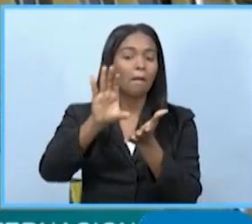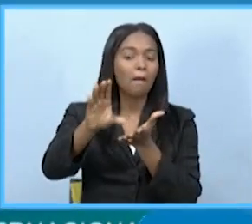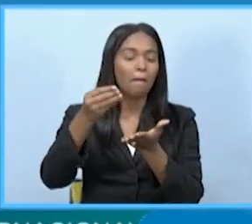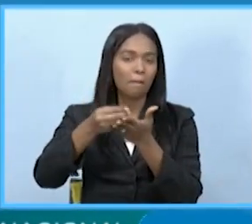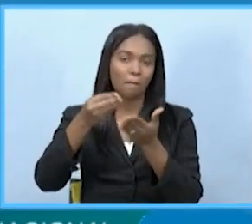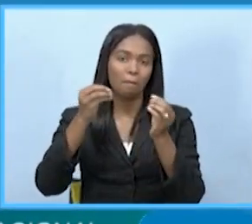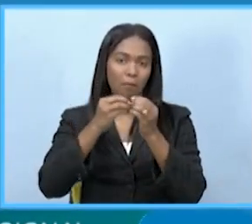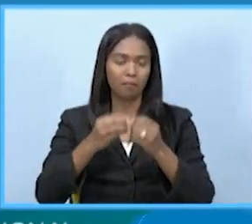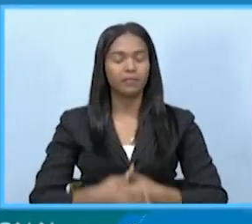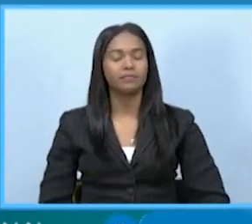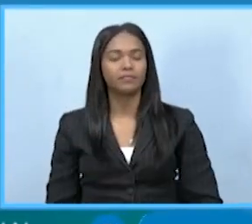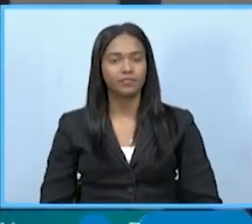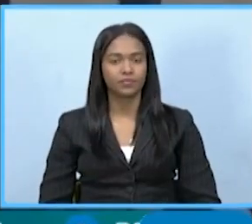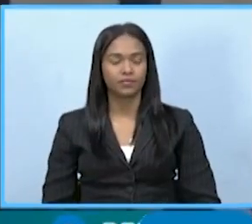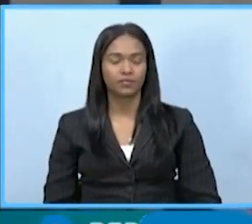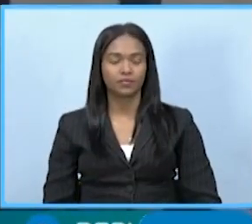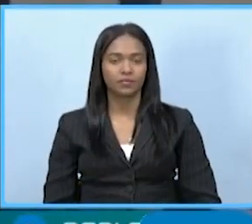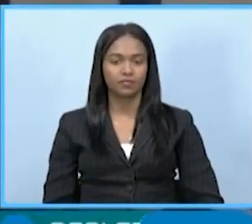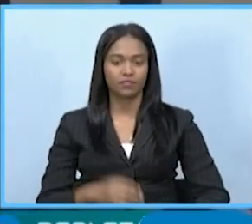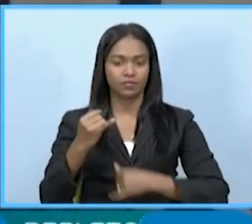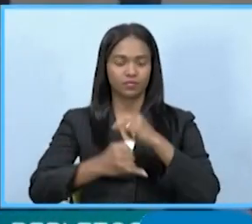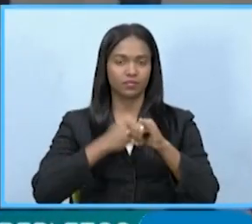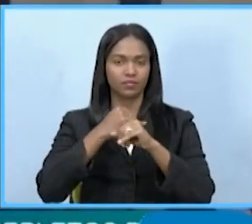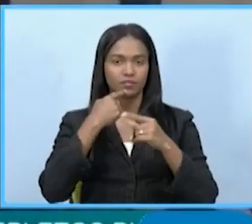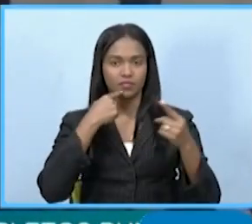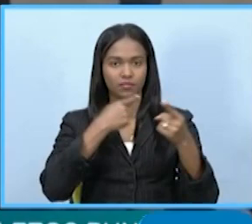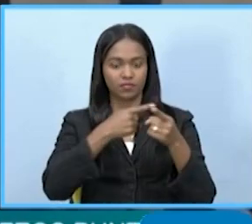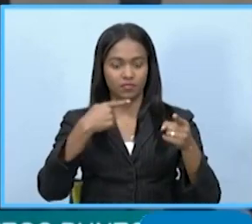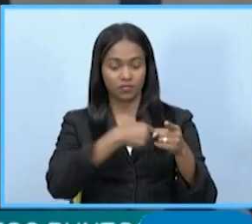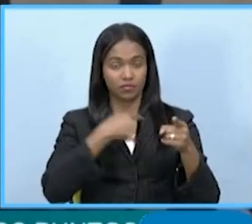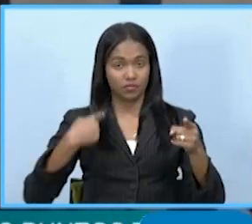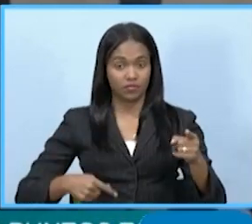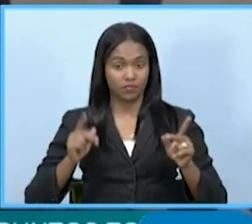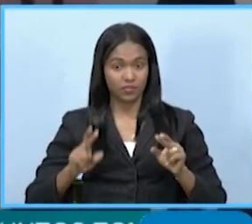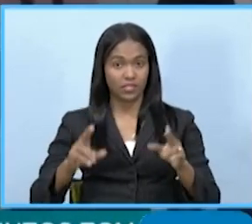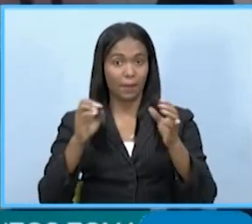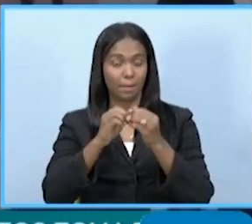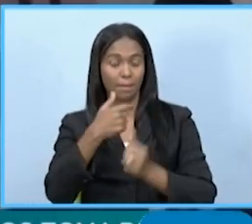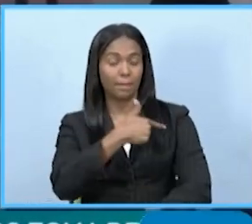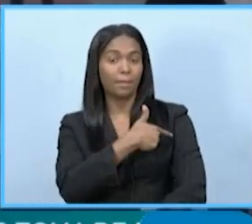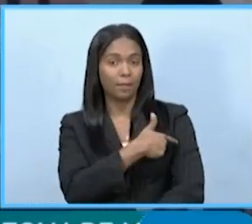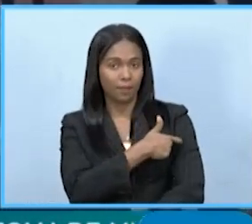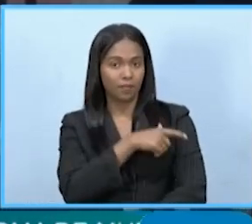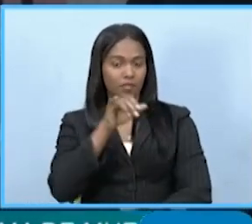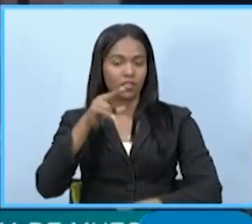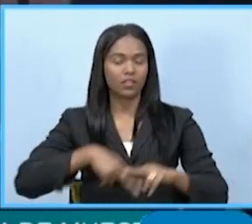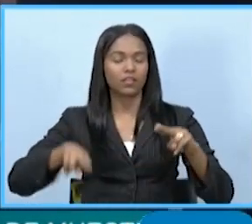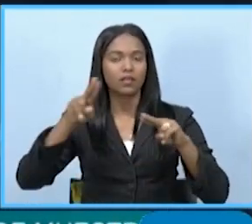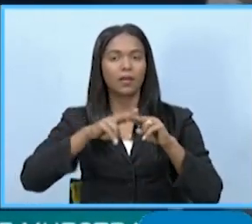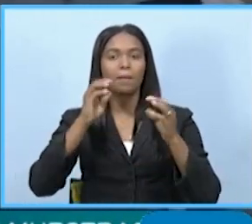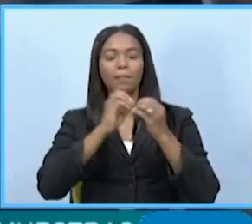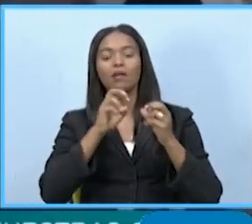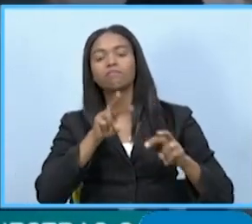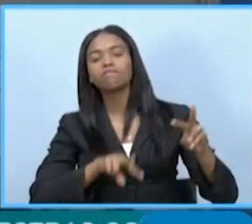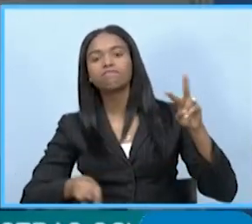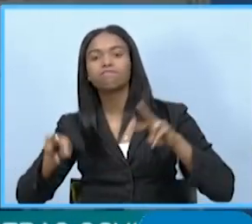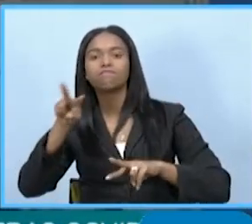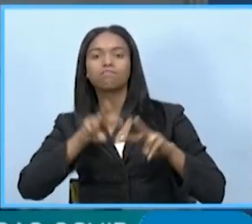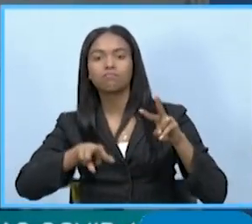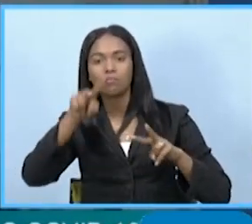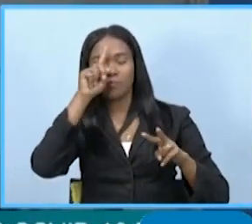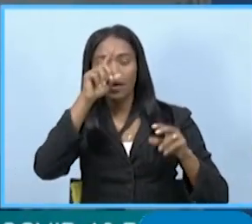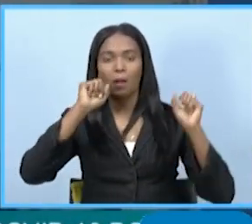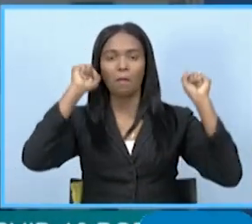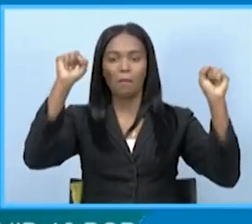presupuesto. En las internacionales, China acelera la vacunación y aumenta la vigilancia para reprimir